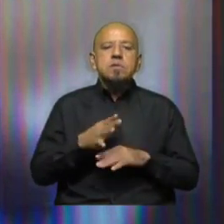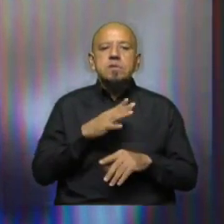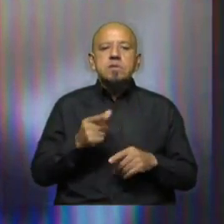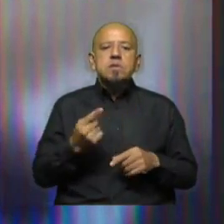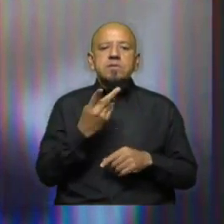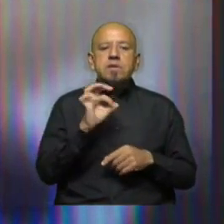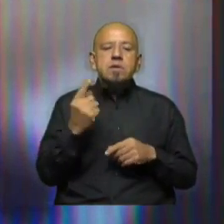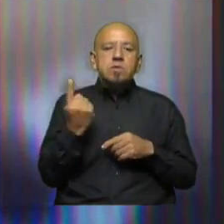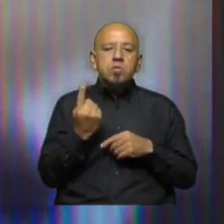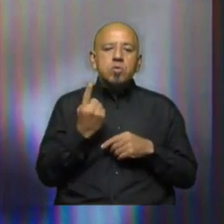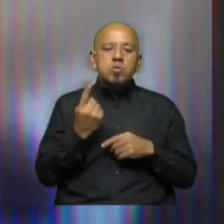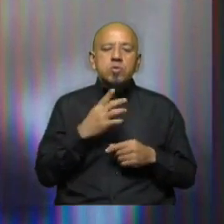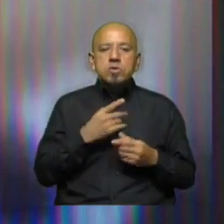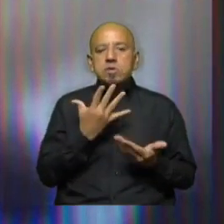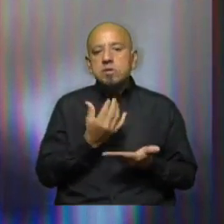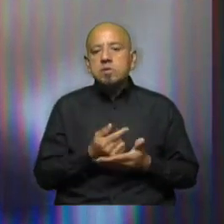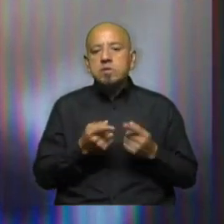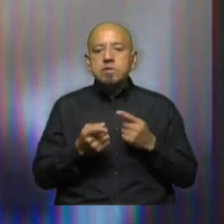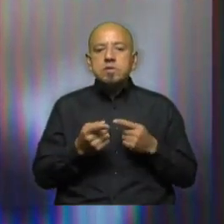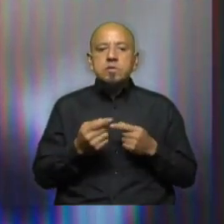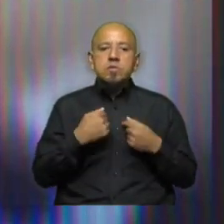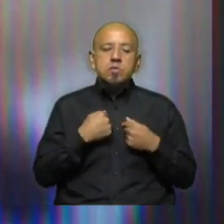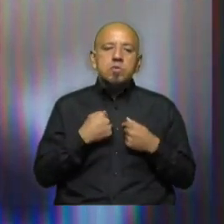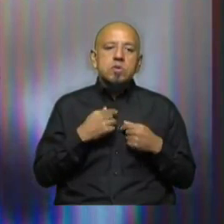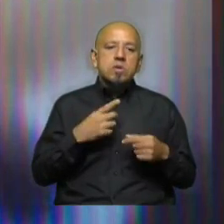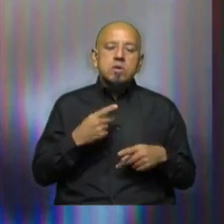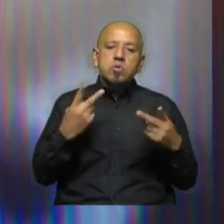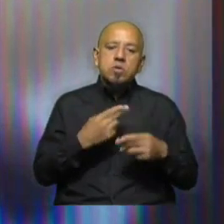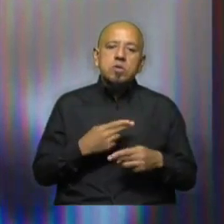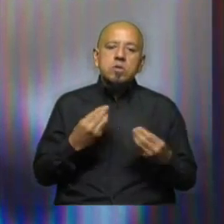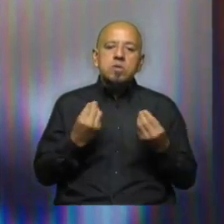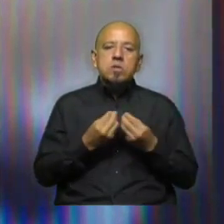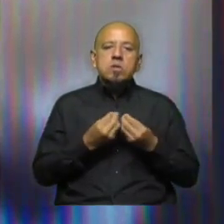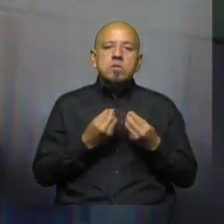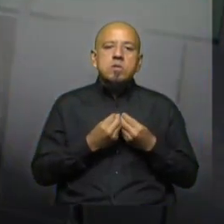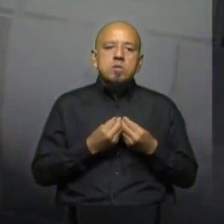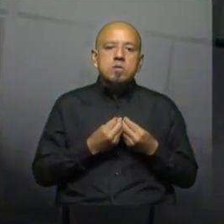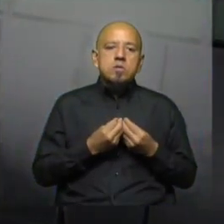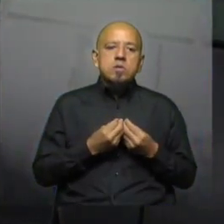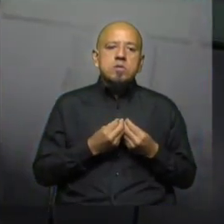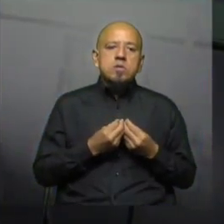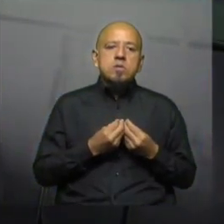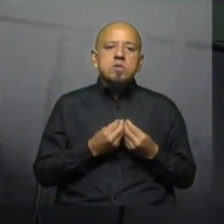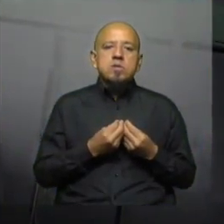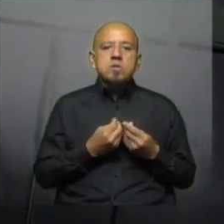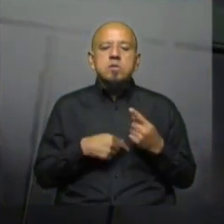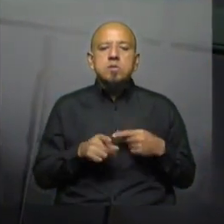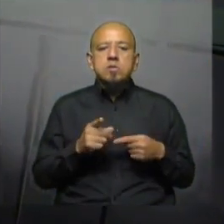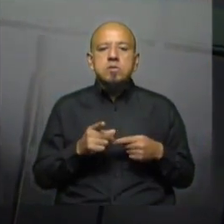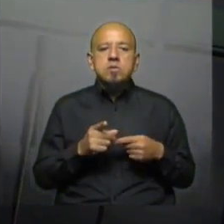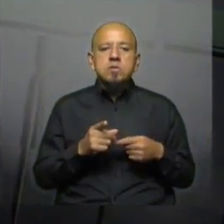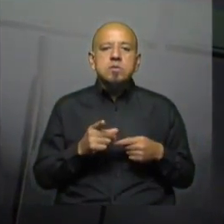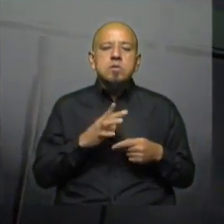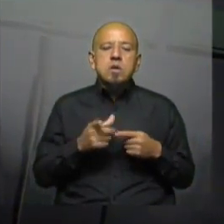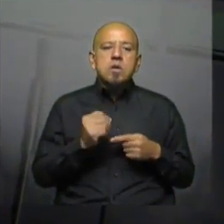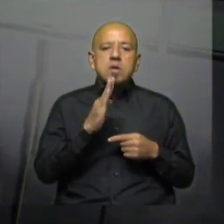en 20 minutos, hay que editar mucho, hay que cortar mucho, que por ahí eso... con la radio, que es como el lugar donde más lo asociamos